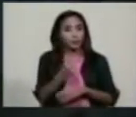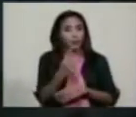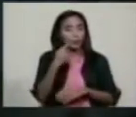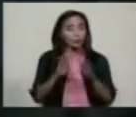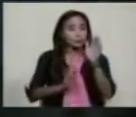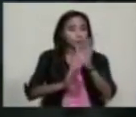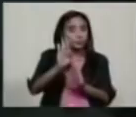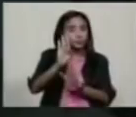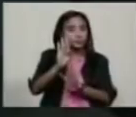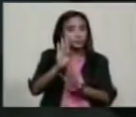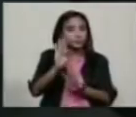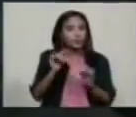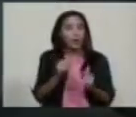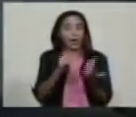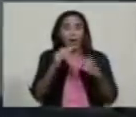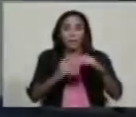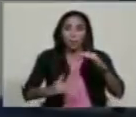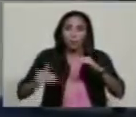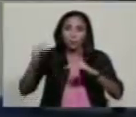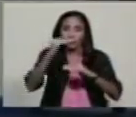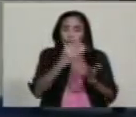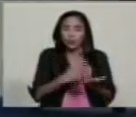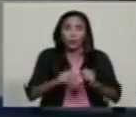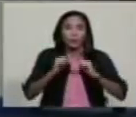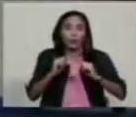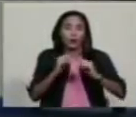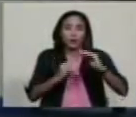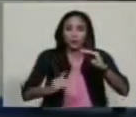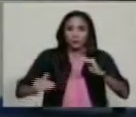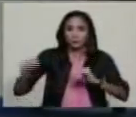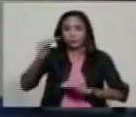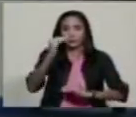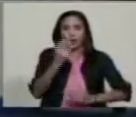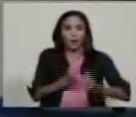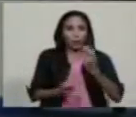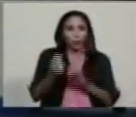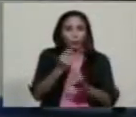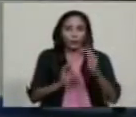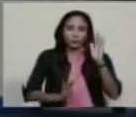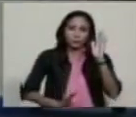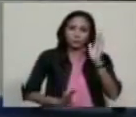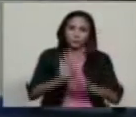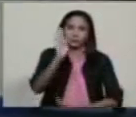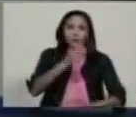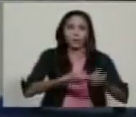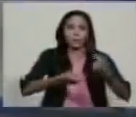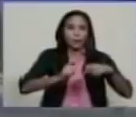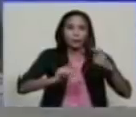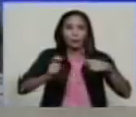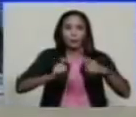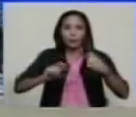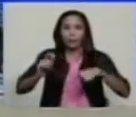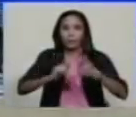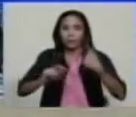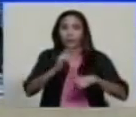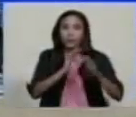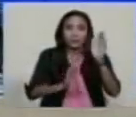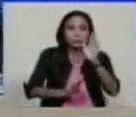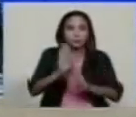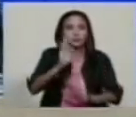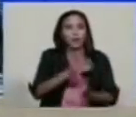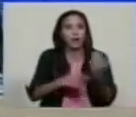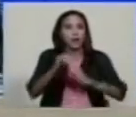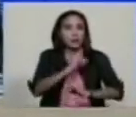afuera en una poderosa economía con vocación exportadora que genere la riqueza internacional